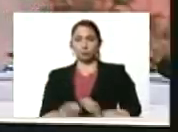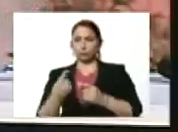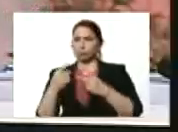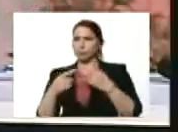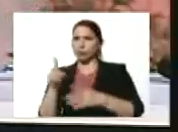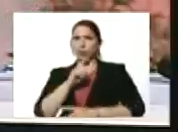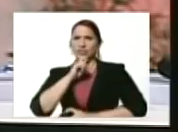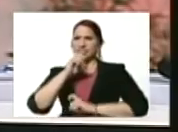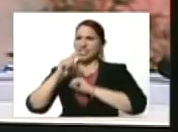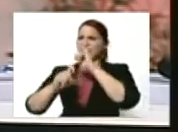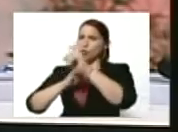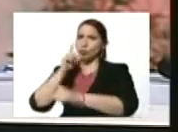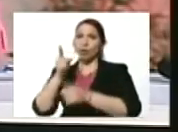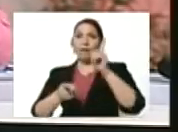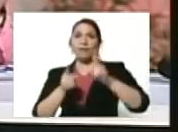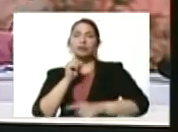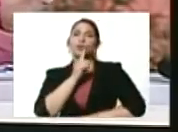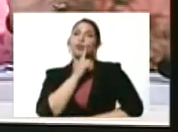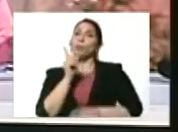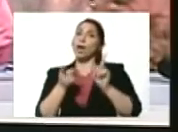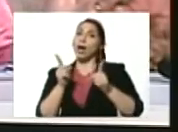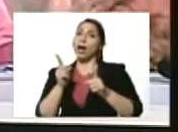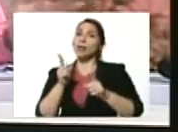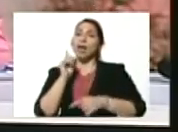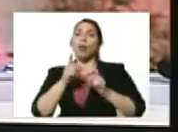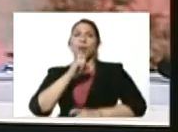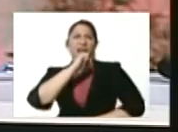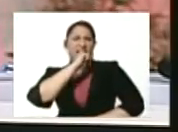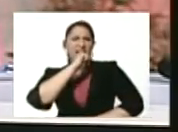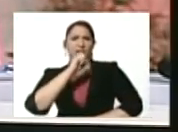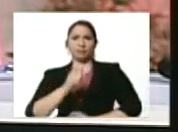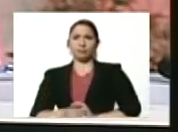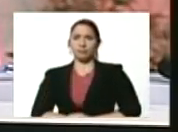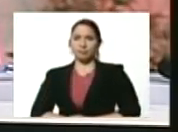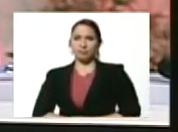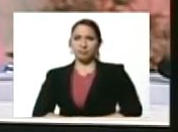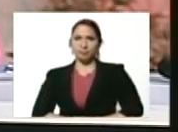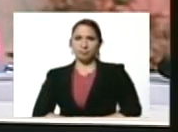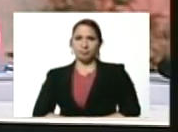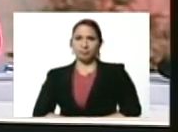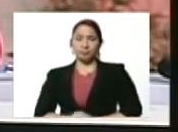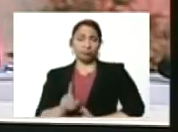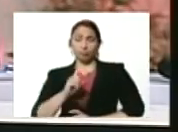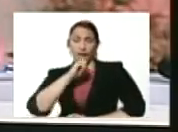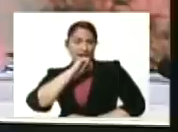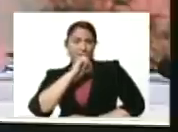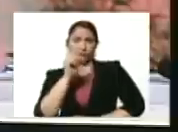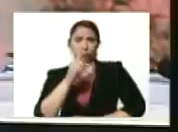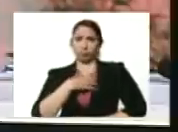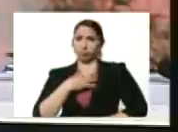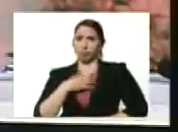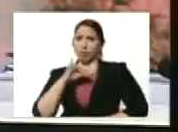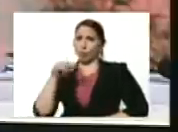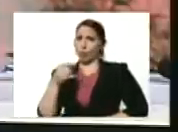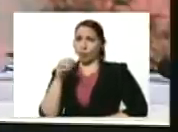pongan celosos, porque a veces uno no nombra a alguien y se pone celoso. No se pongan celosos, Jorge